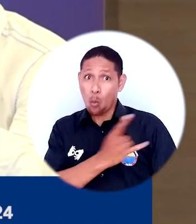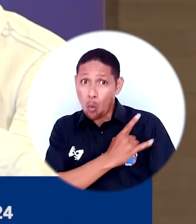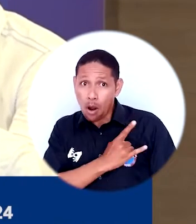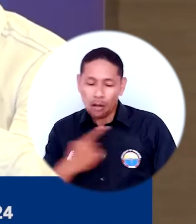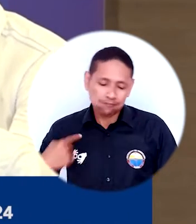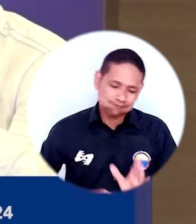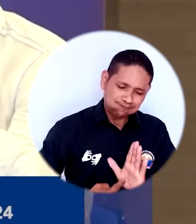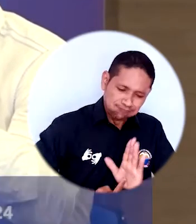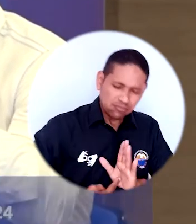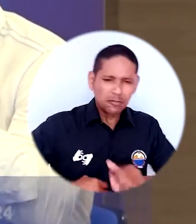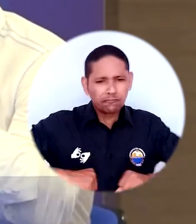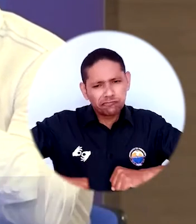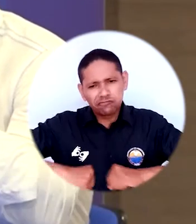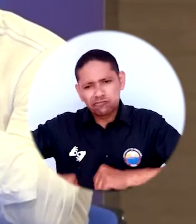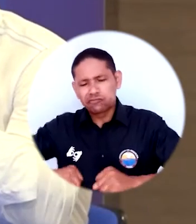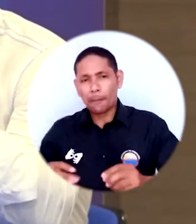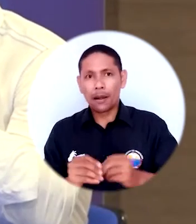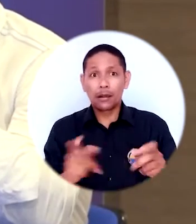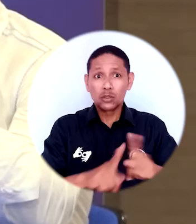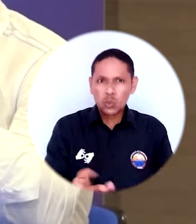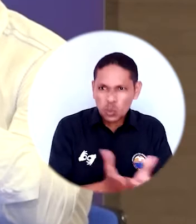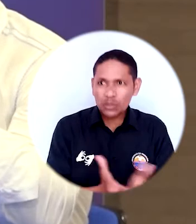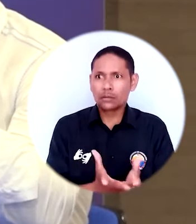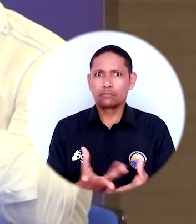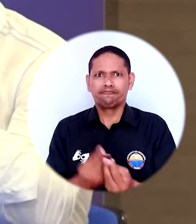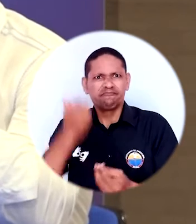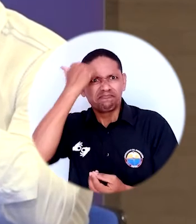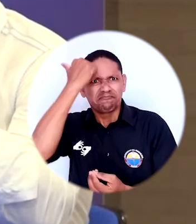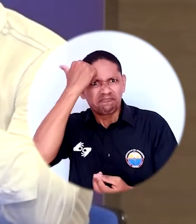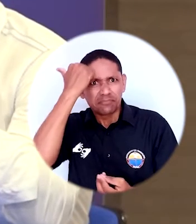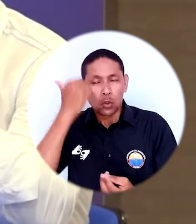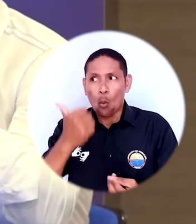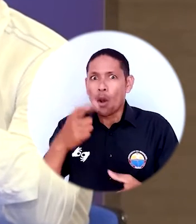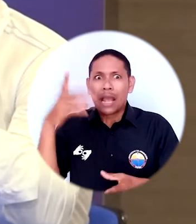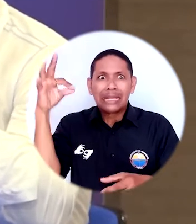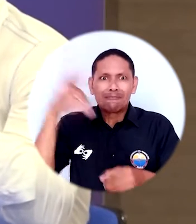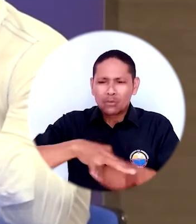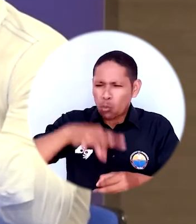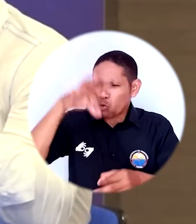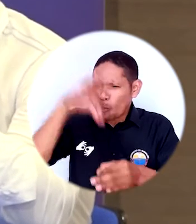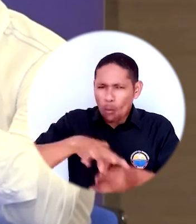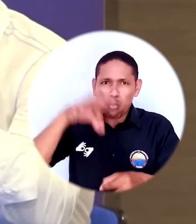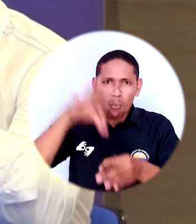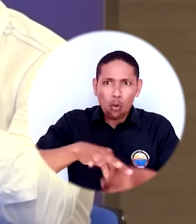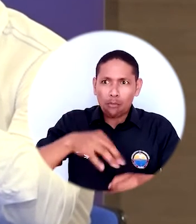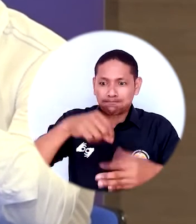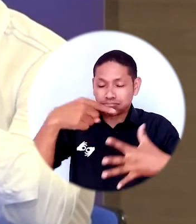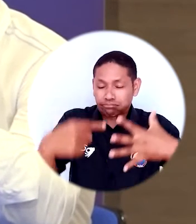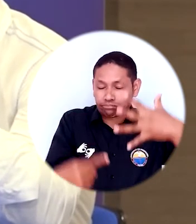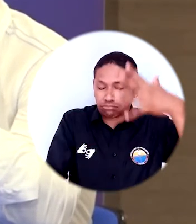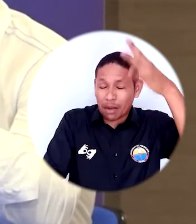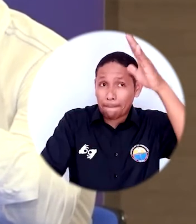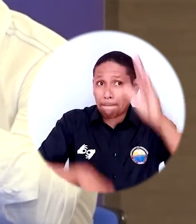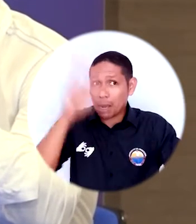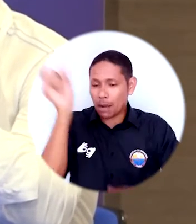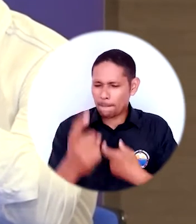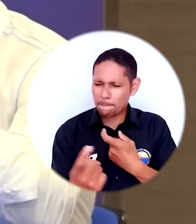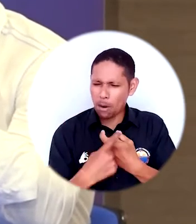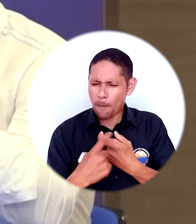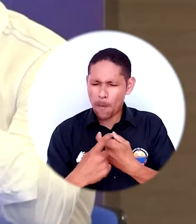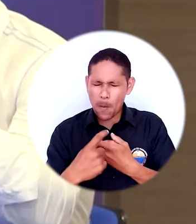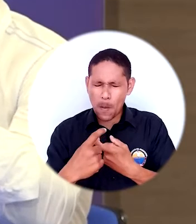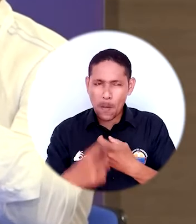y que fueron valorados positivamente por miles de estudiantes y profesores, en una votación histórica sin precedentes en la Universidad,